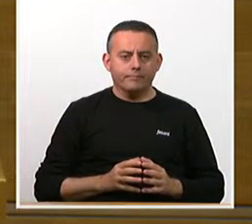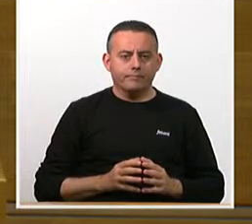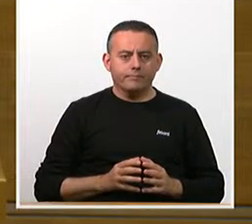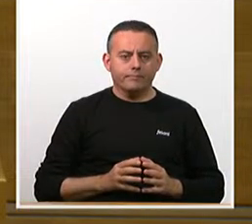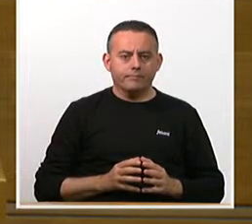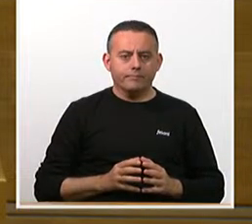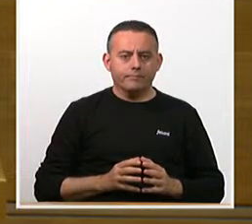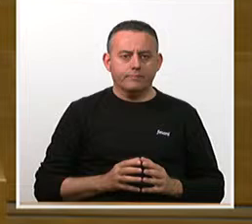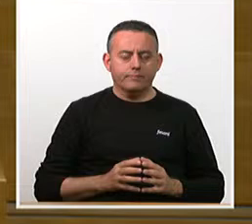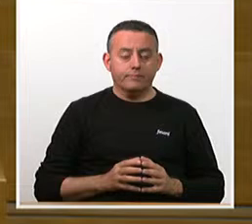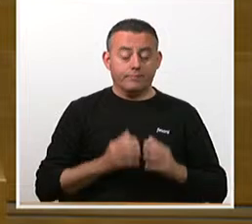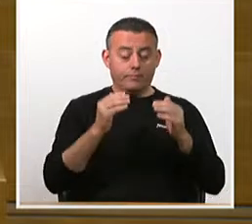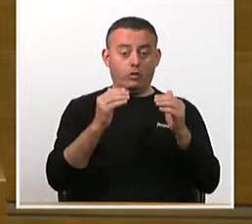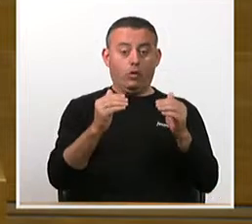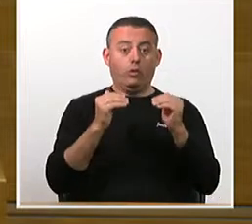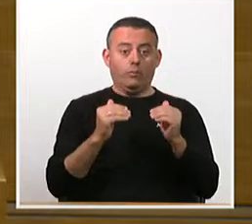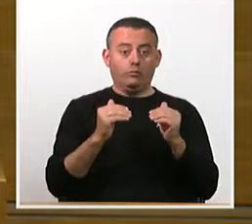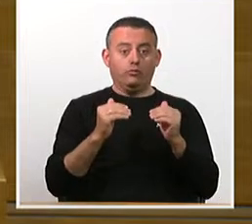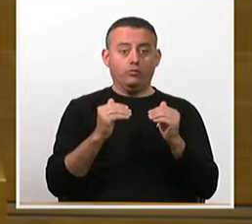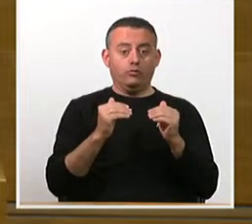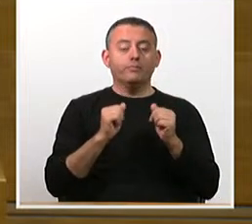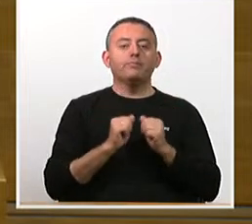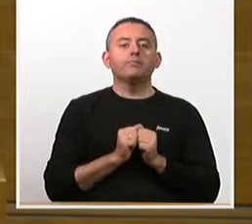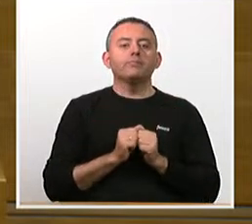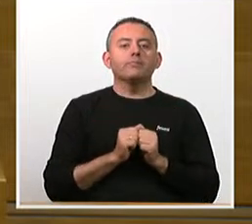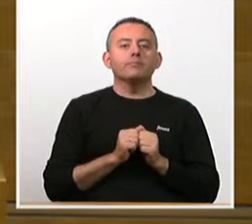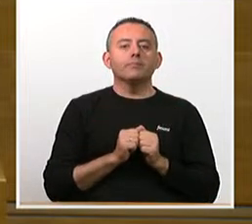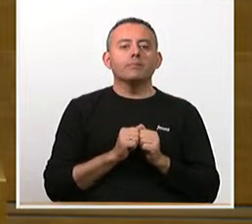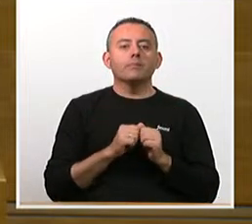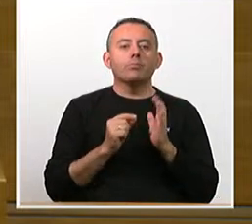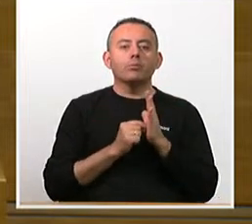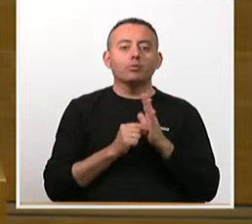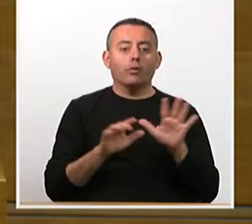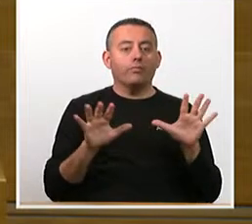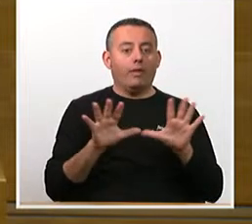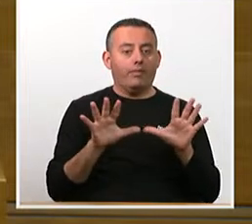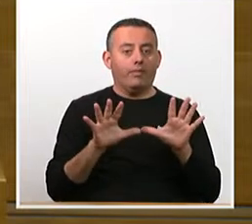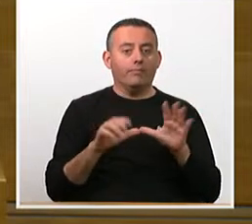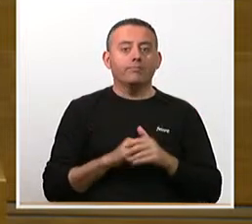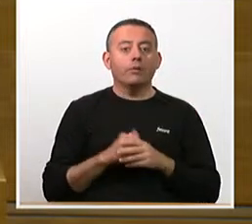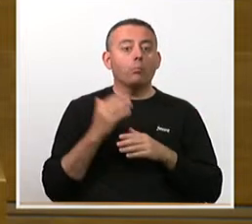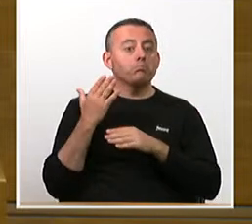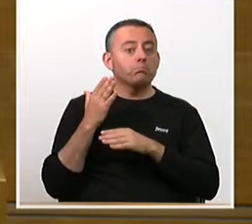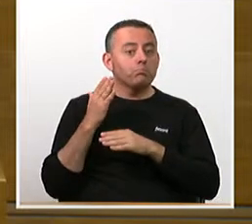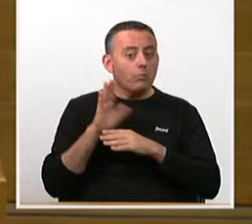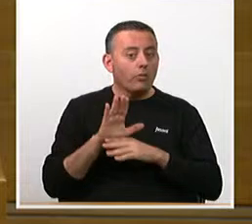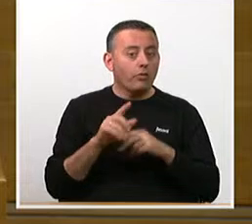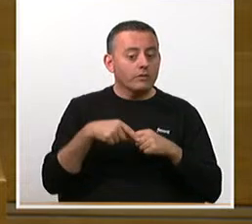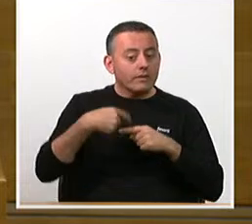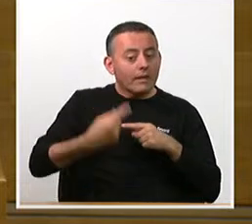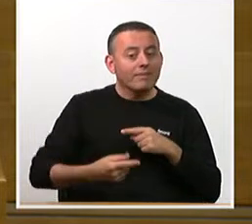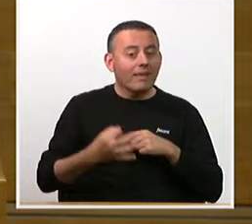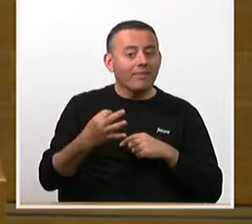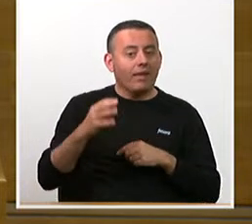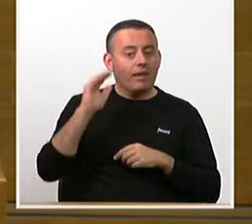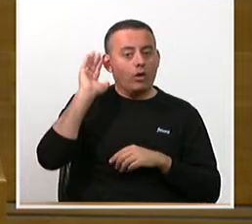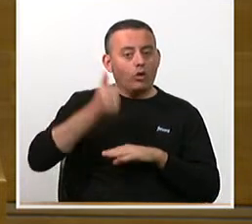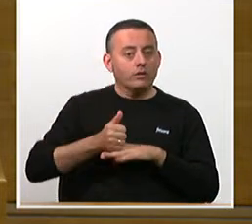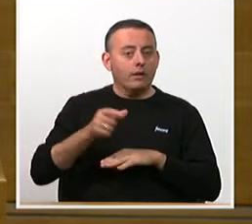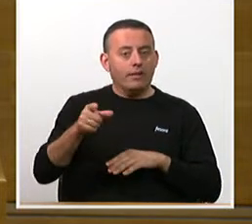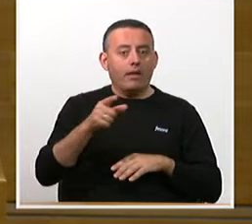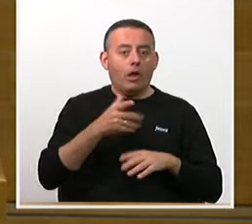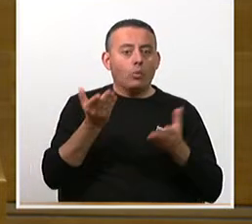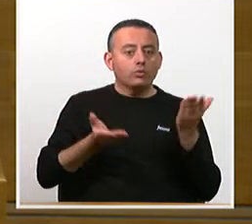iniciativa pasamos a la votación del punto número 10 moción subsiguiente a la interpelación a la consellera de Justicia e